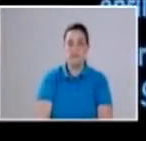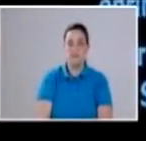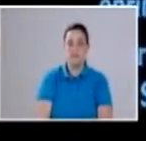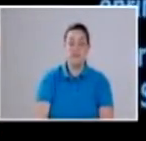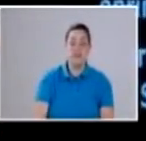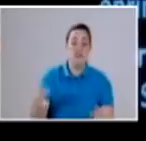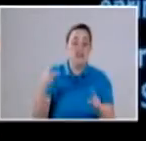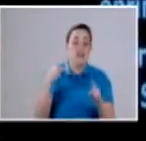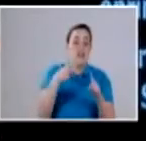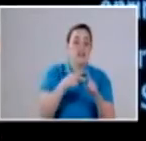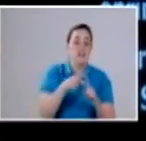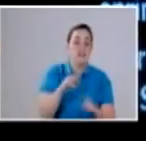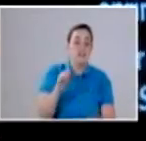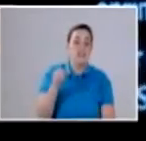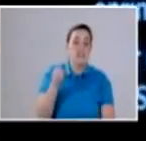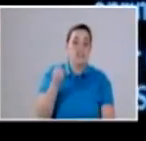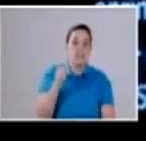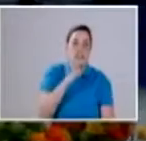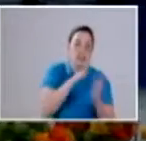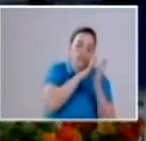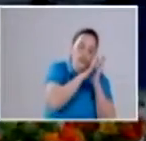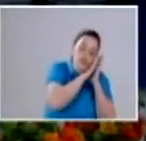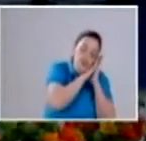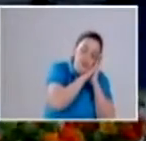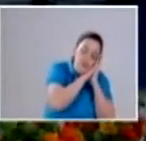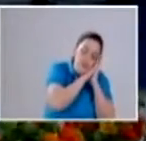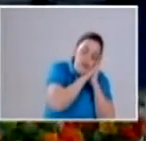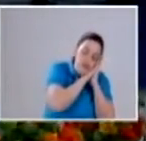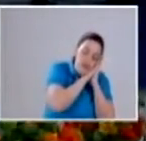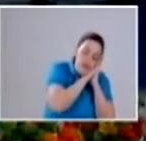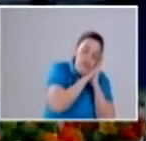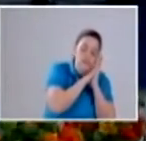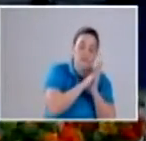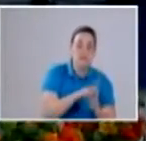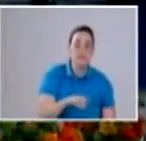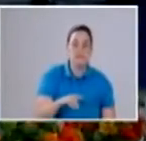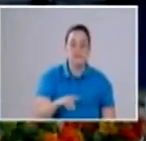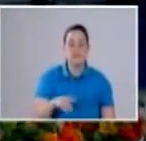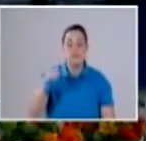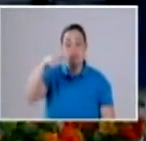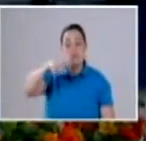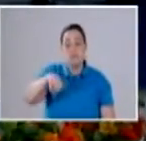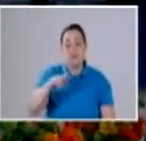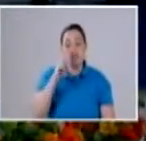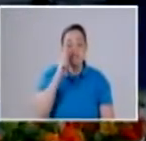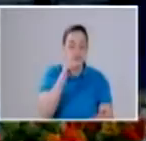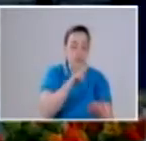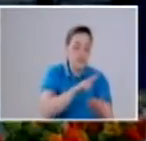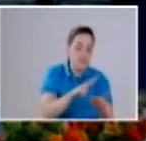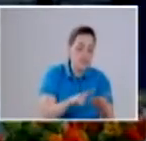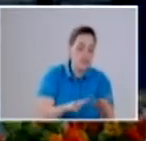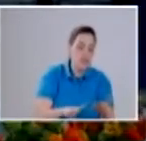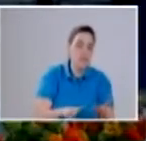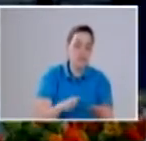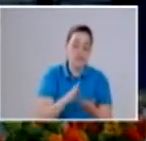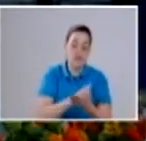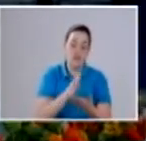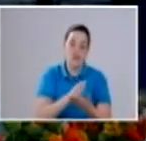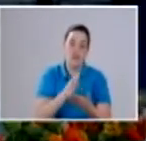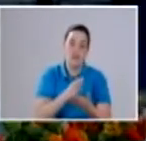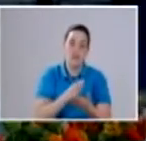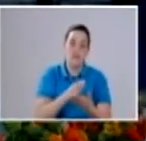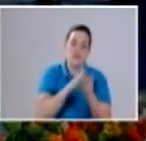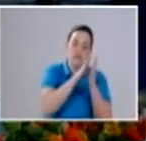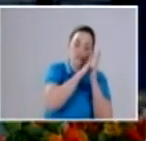Hasta que, durmiendo, hermano, me quedé leyendo la Biblia, con la Biblia así sobre el pecho. Me quedé